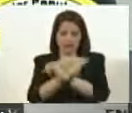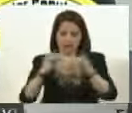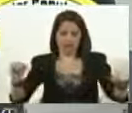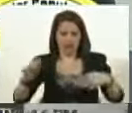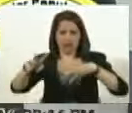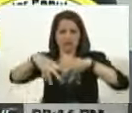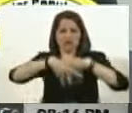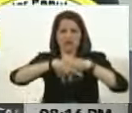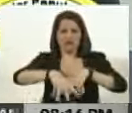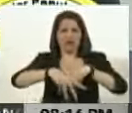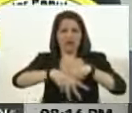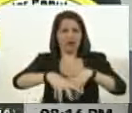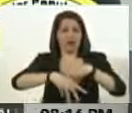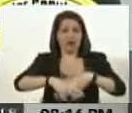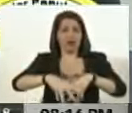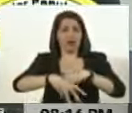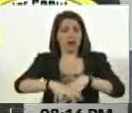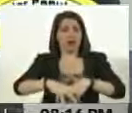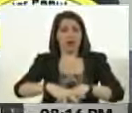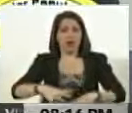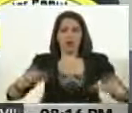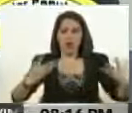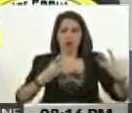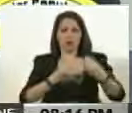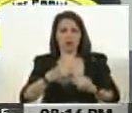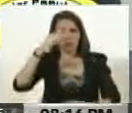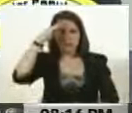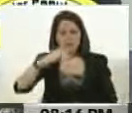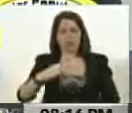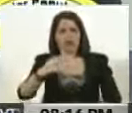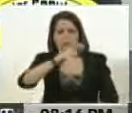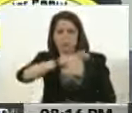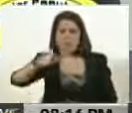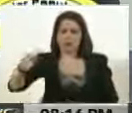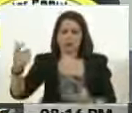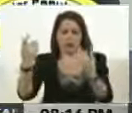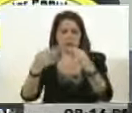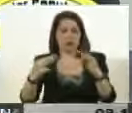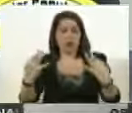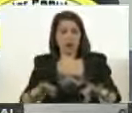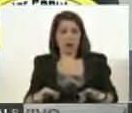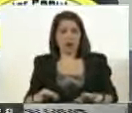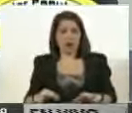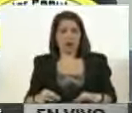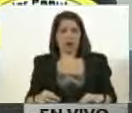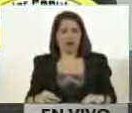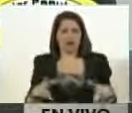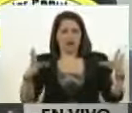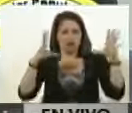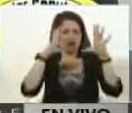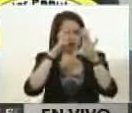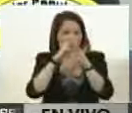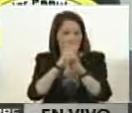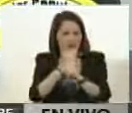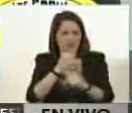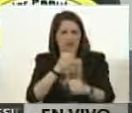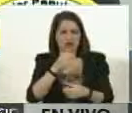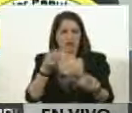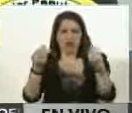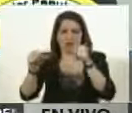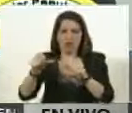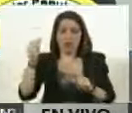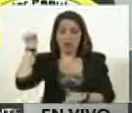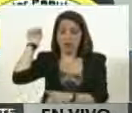filas en unión cívico-militar ante estas fuerzas oscuras que han sido y serán